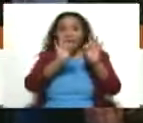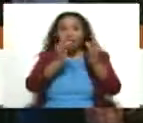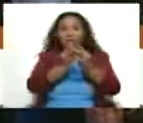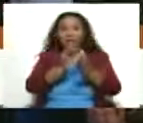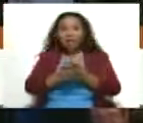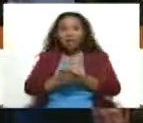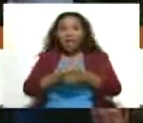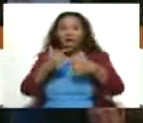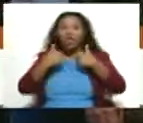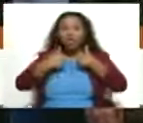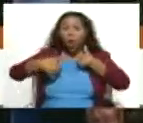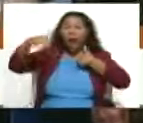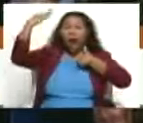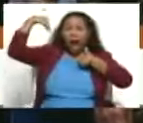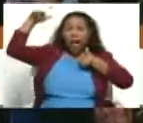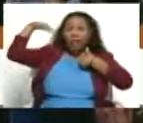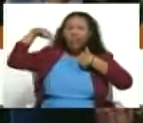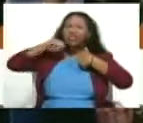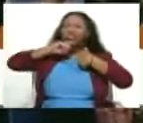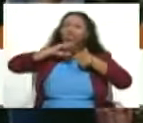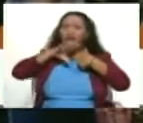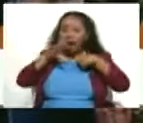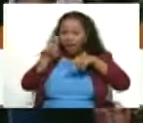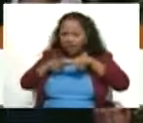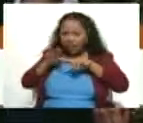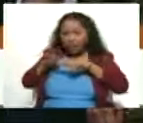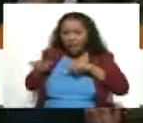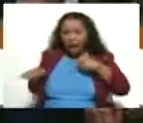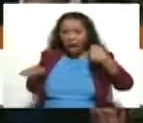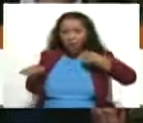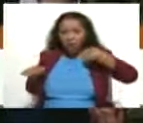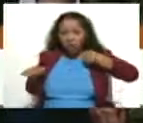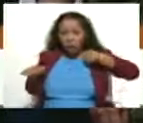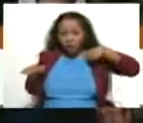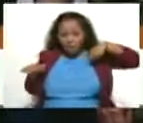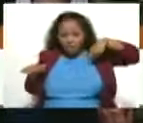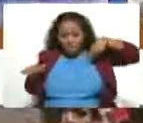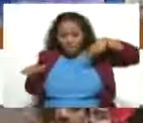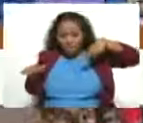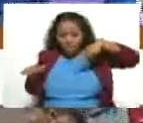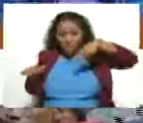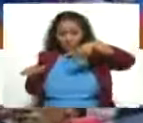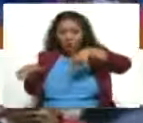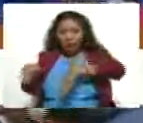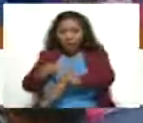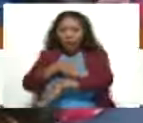Yo era una niña y tenía que venirme por aquí para ir a mi colegio.